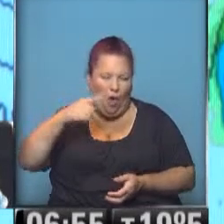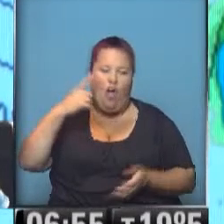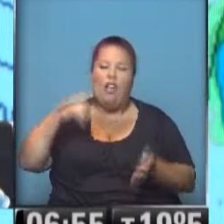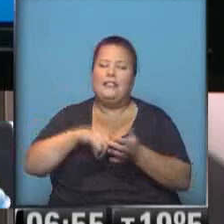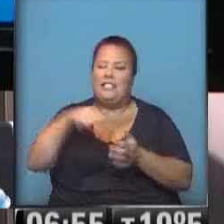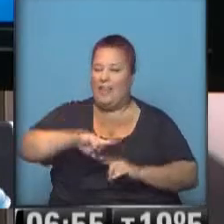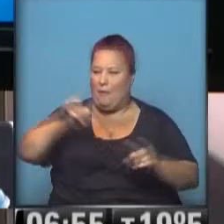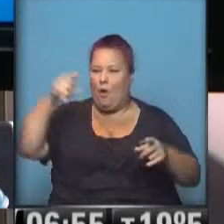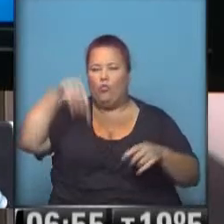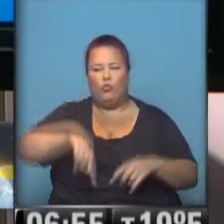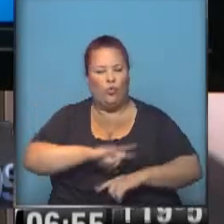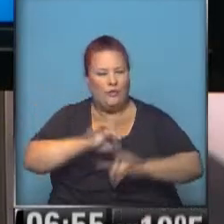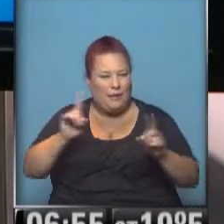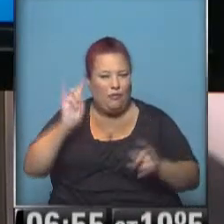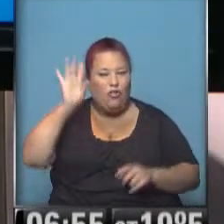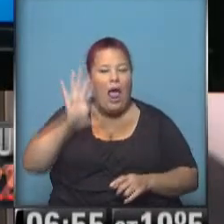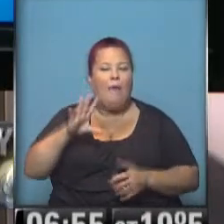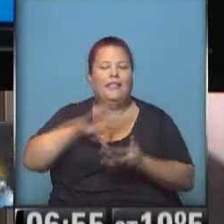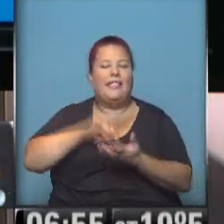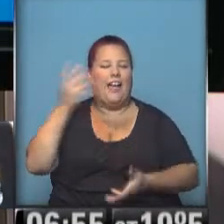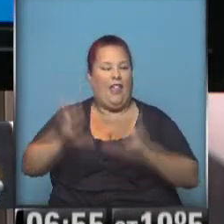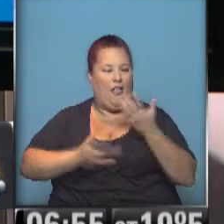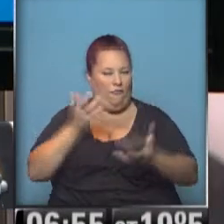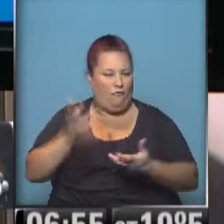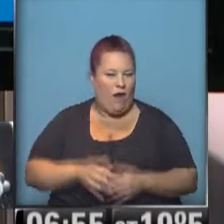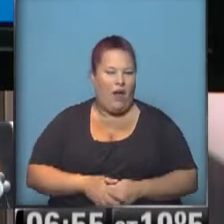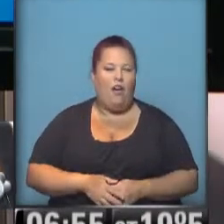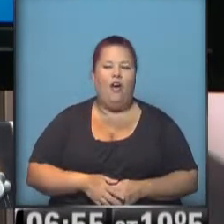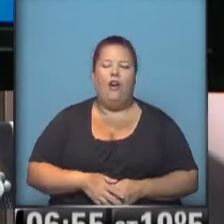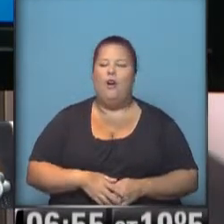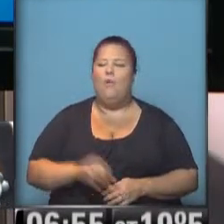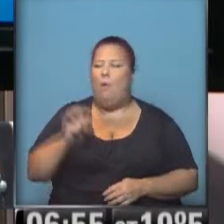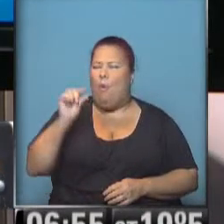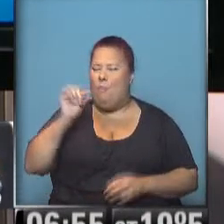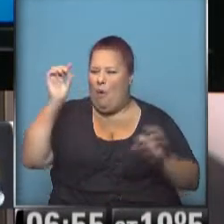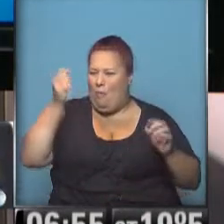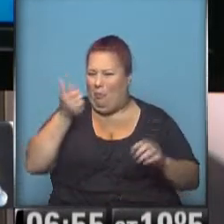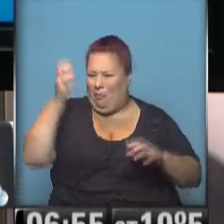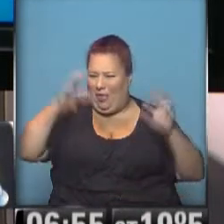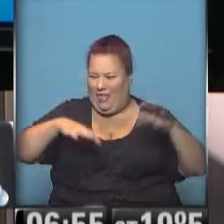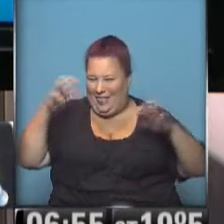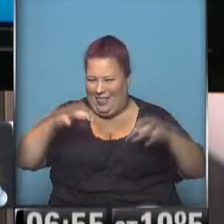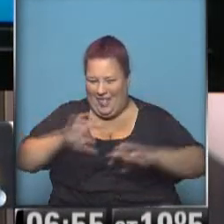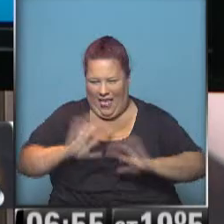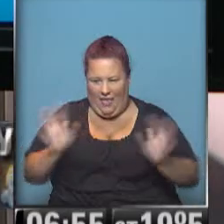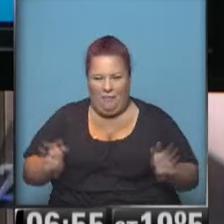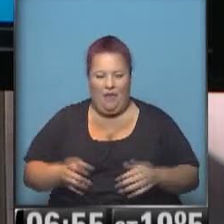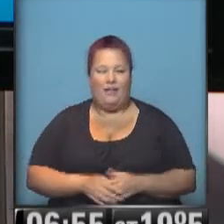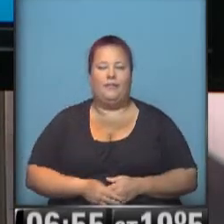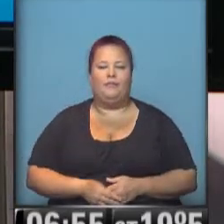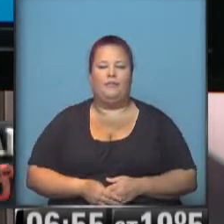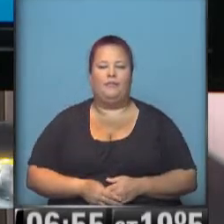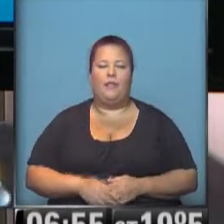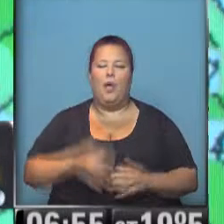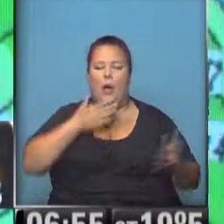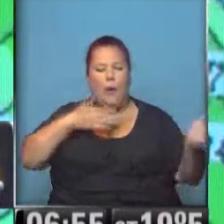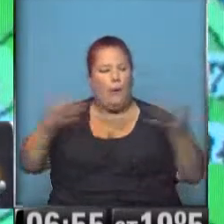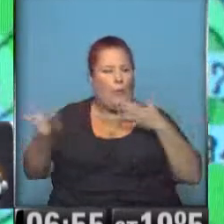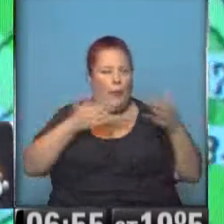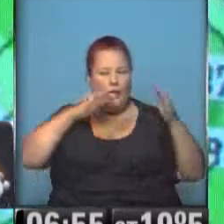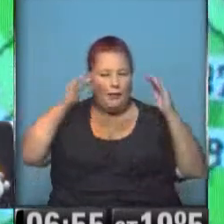tampoco. Patagonia solamente en Tierra del Fuego. Y muy poquitito, apenas, ¿eh? Apenitas nada más. Afloja el